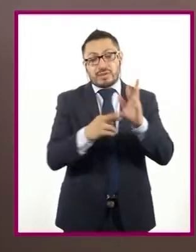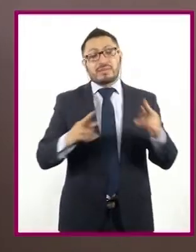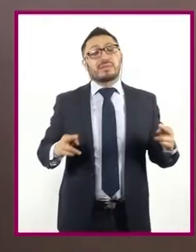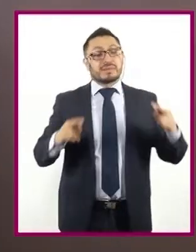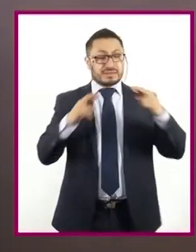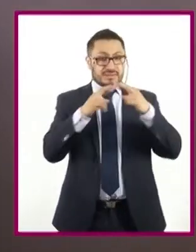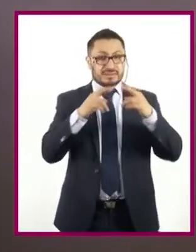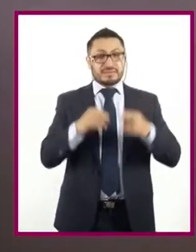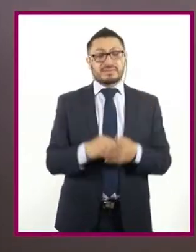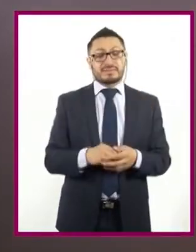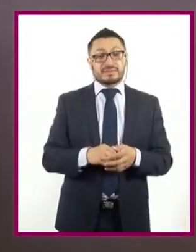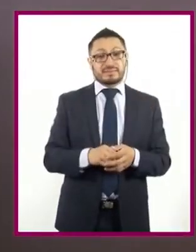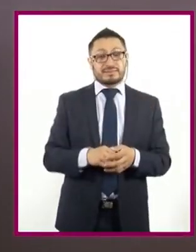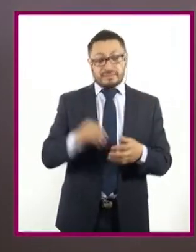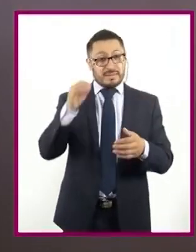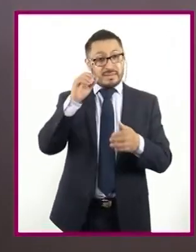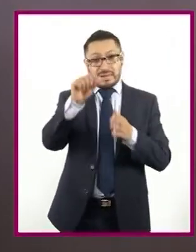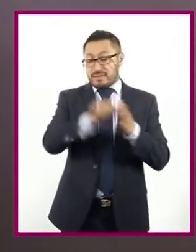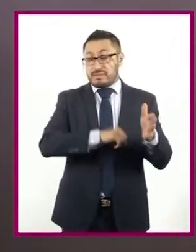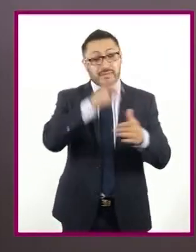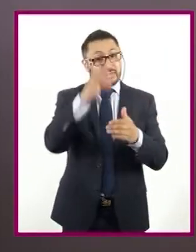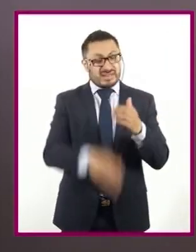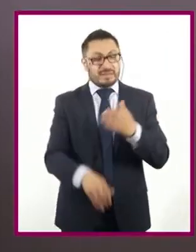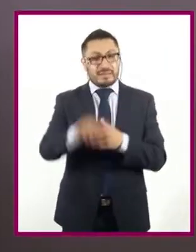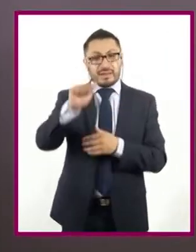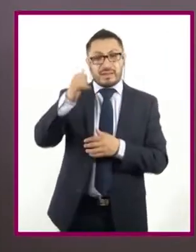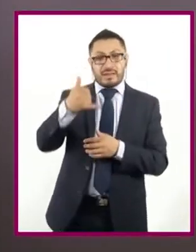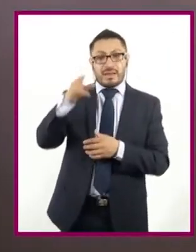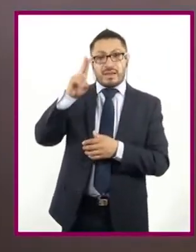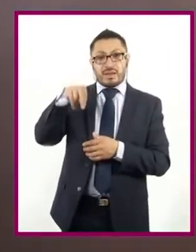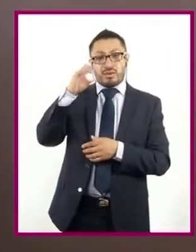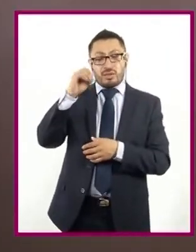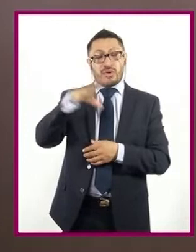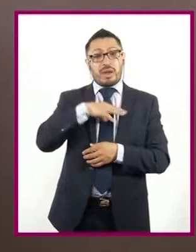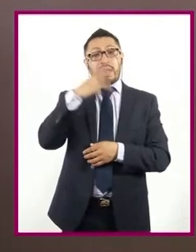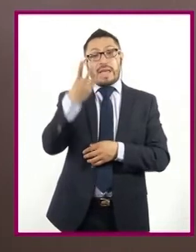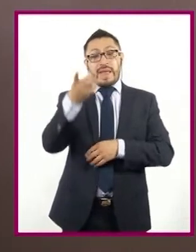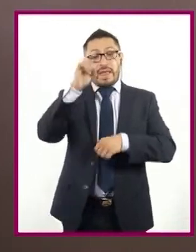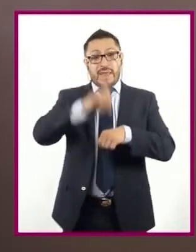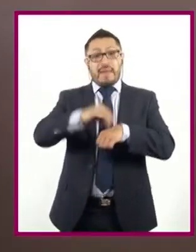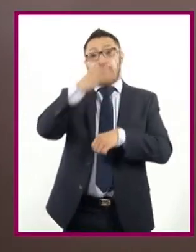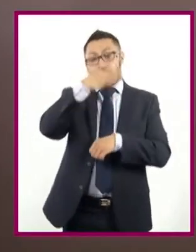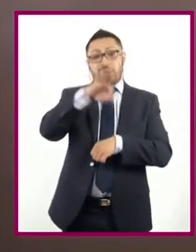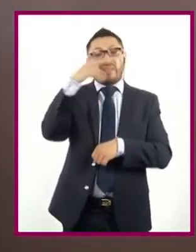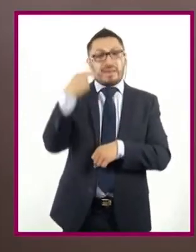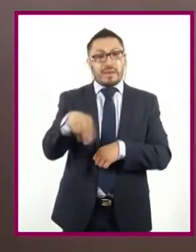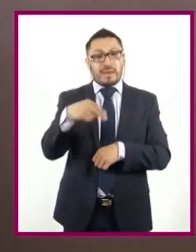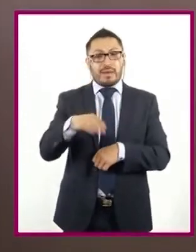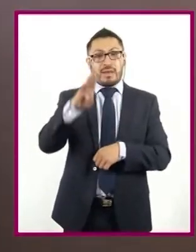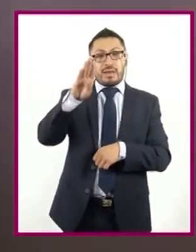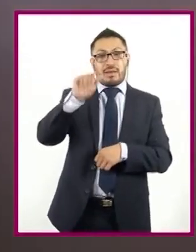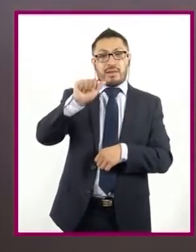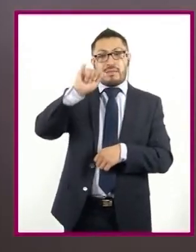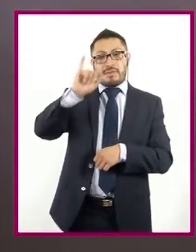religión. Terminando este mes del ayuno, tenemos 3 días festivos llamados Bayram. En estos 3 días